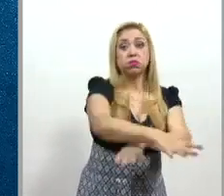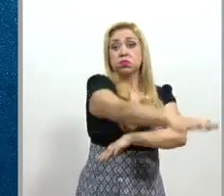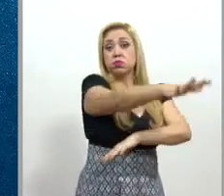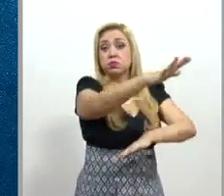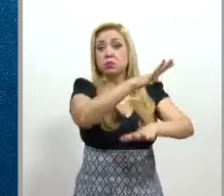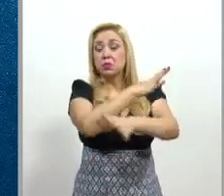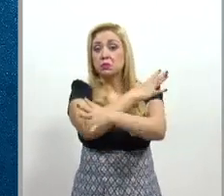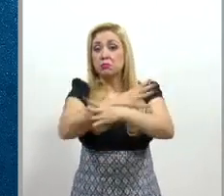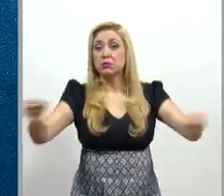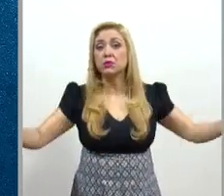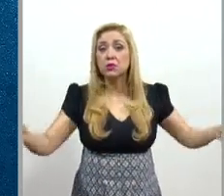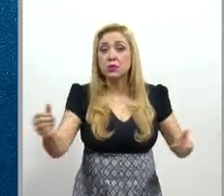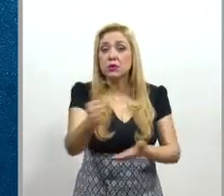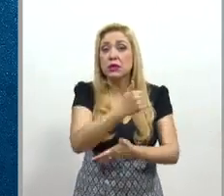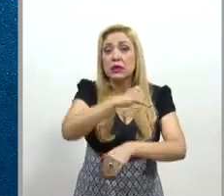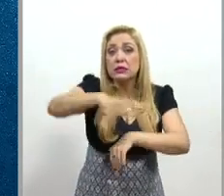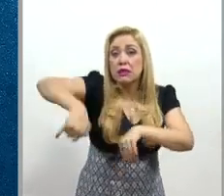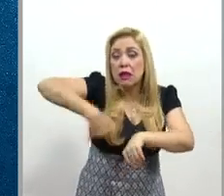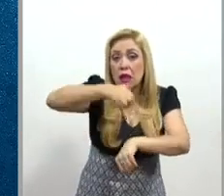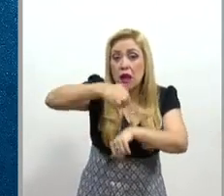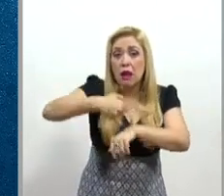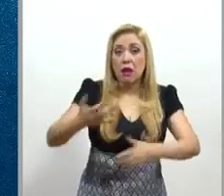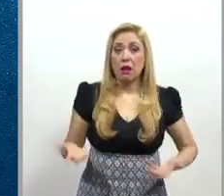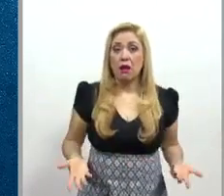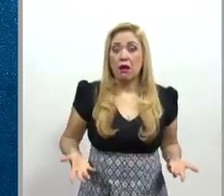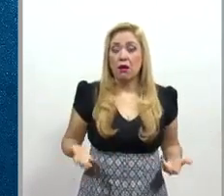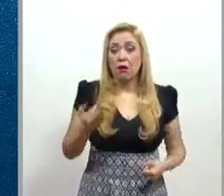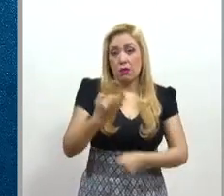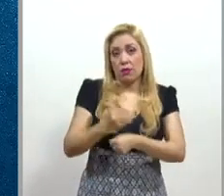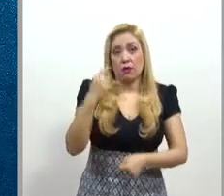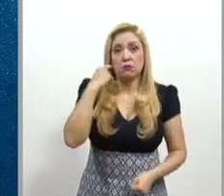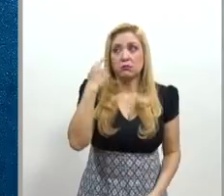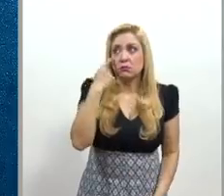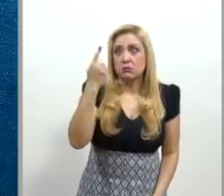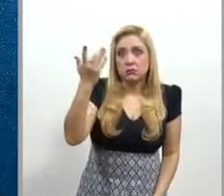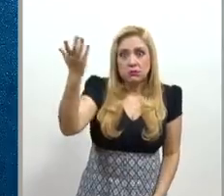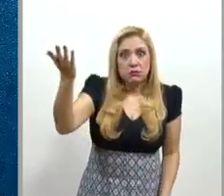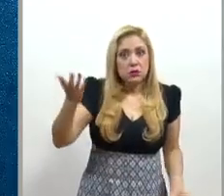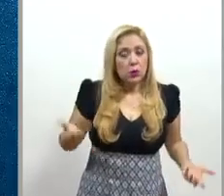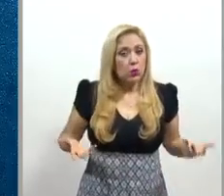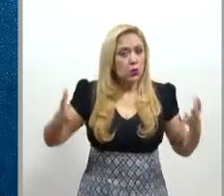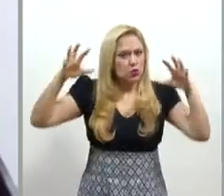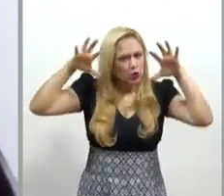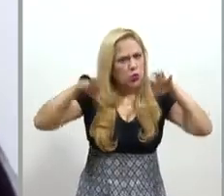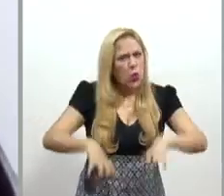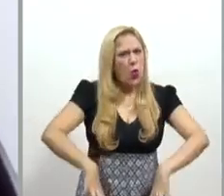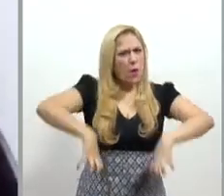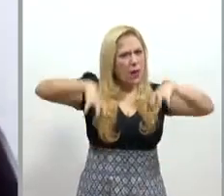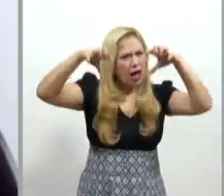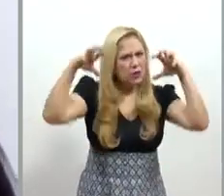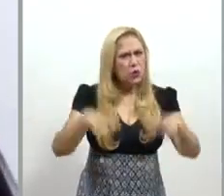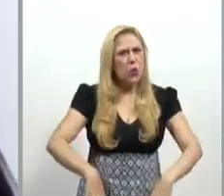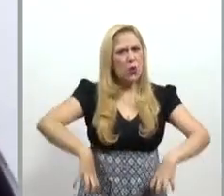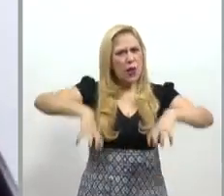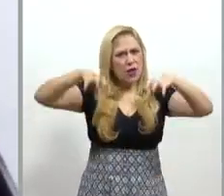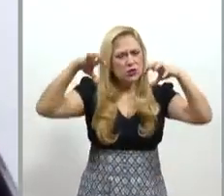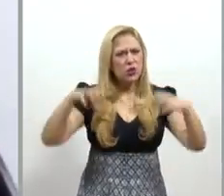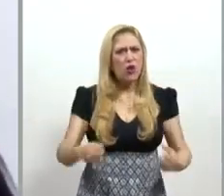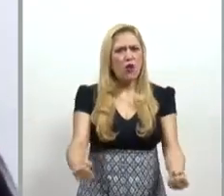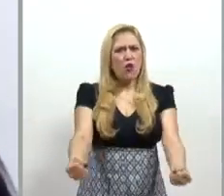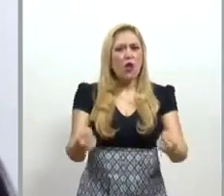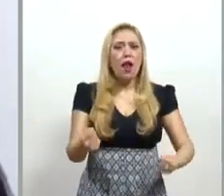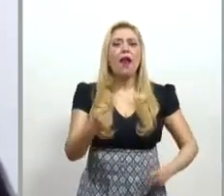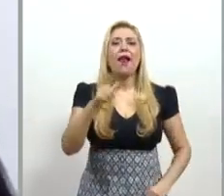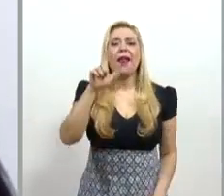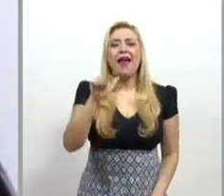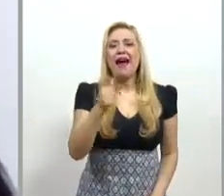las inundaciones. En Colombia en este momento estamos pasando por una temporada de lluvias debido al fenómeno de la